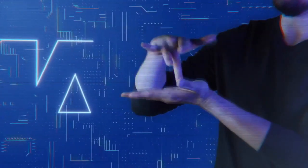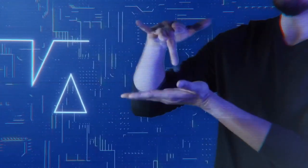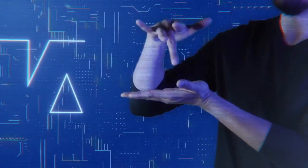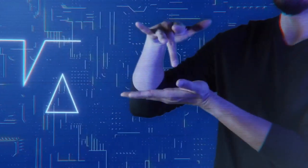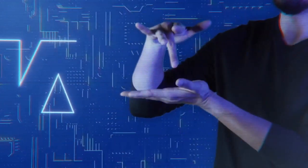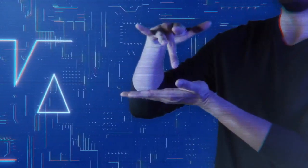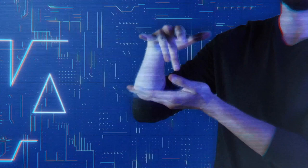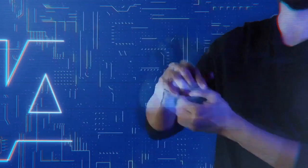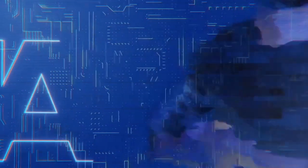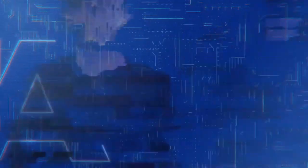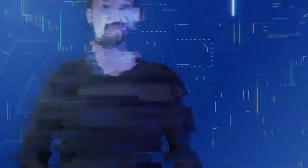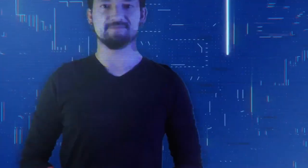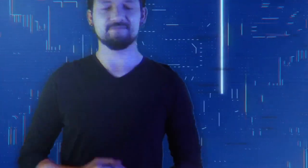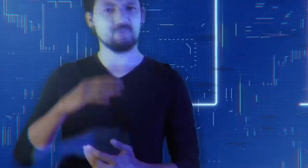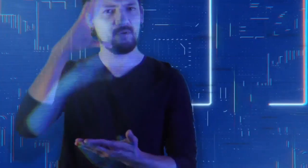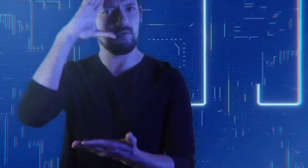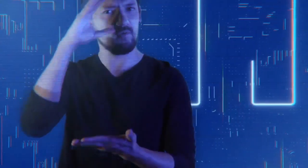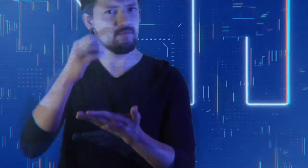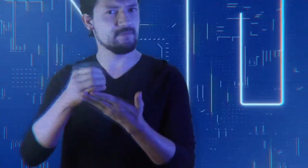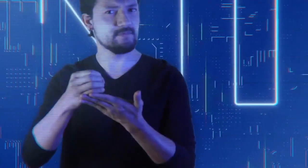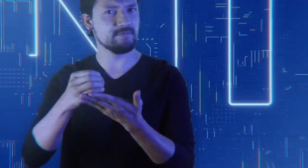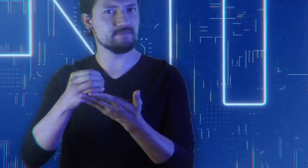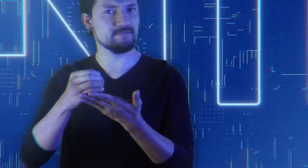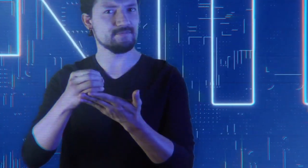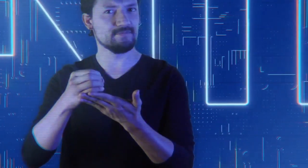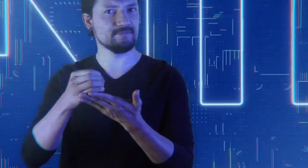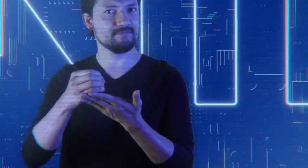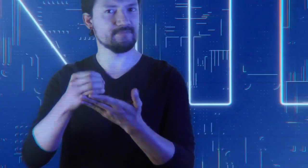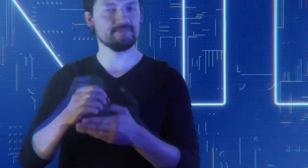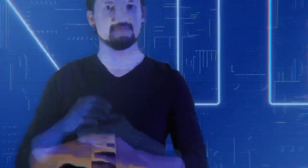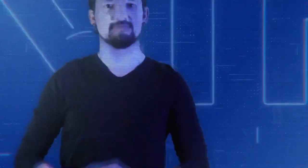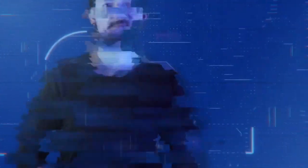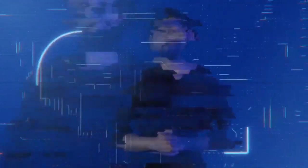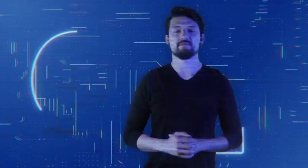Participación Opinión